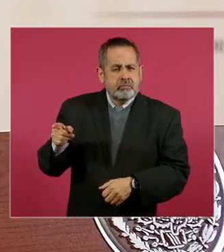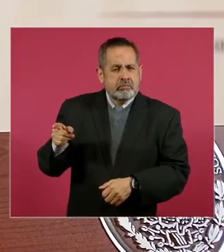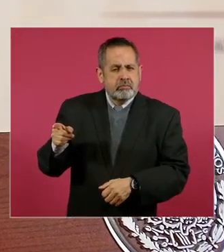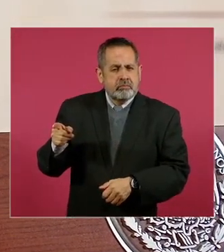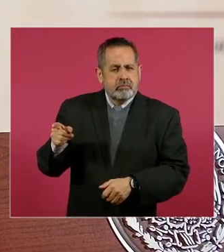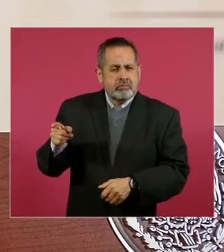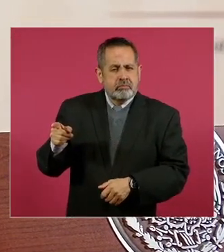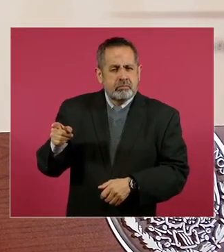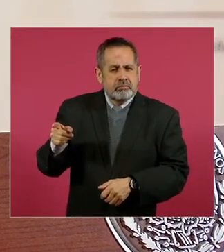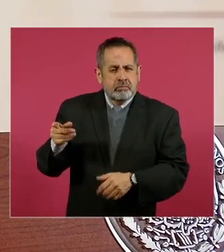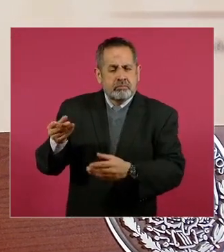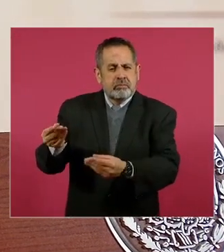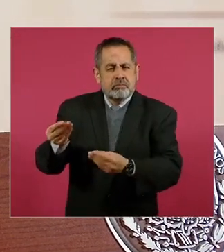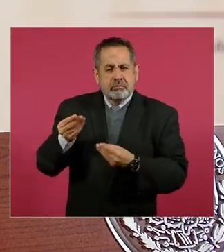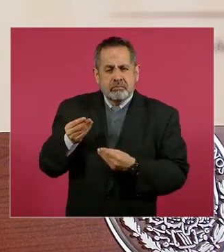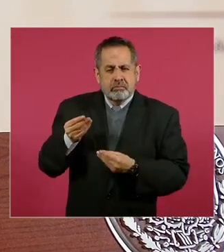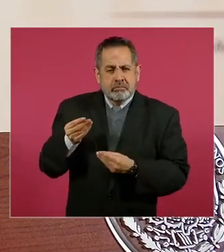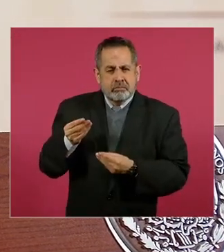entregó